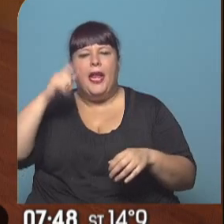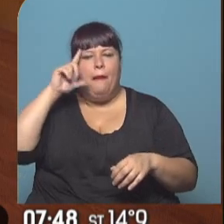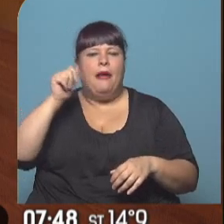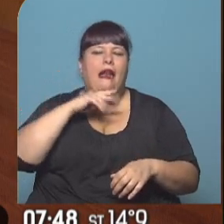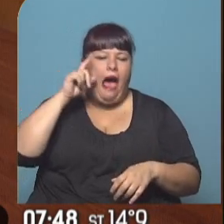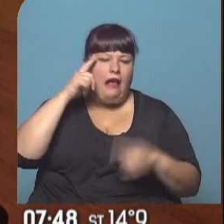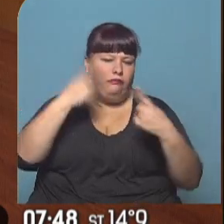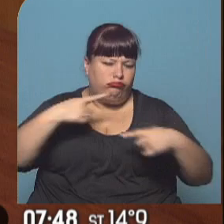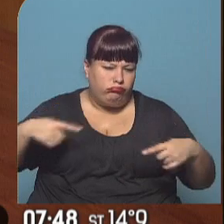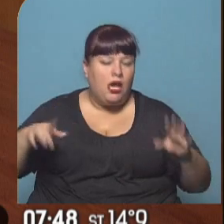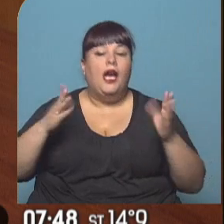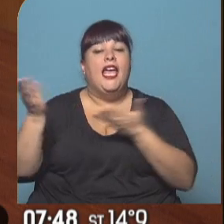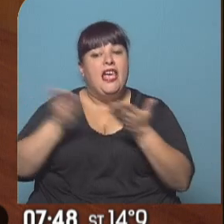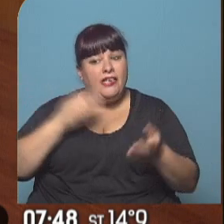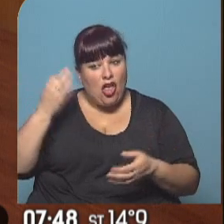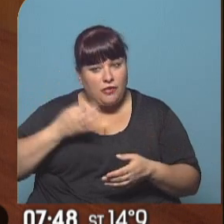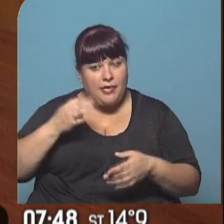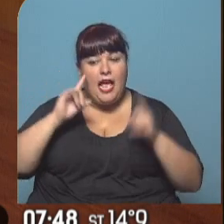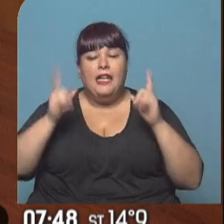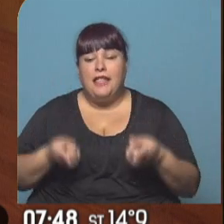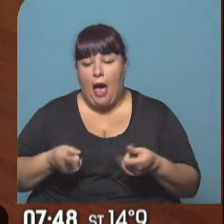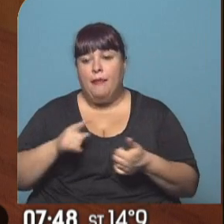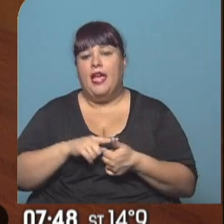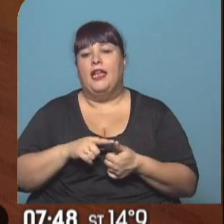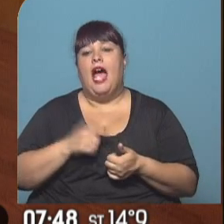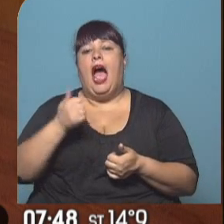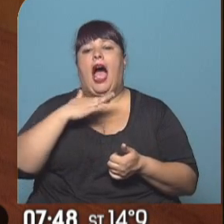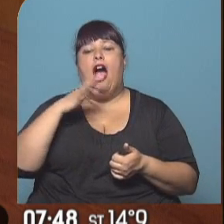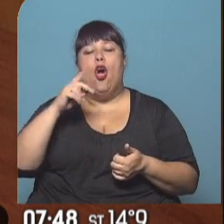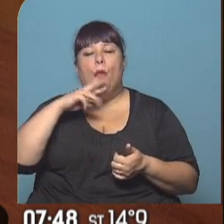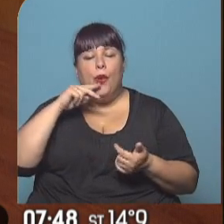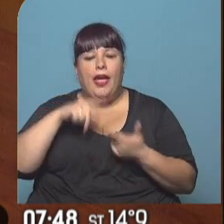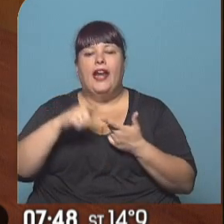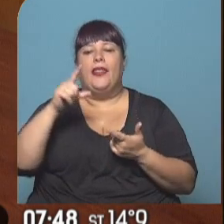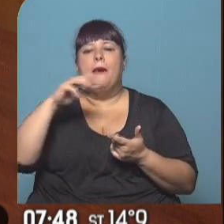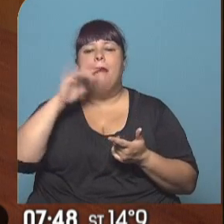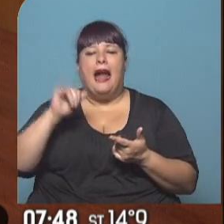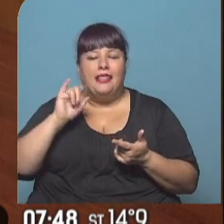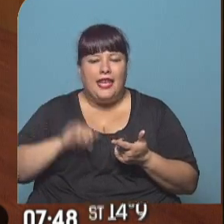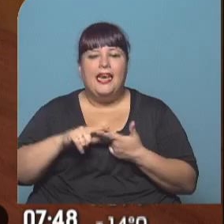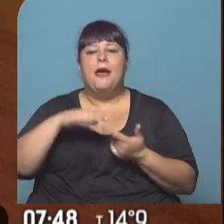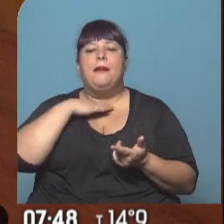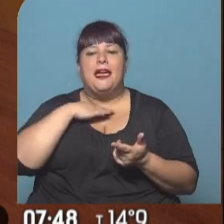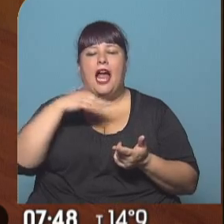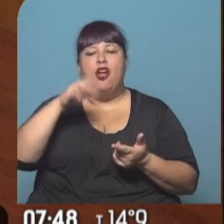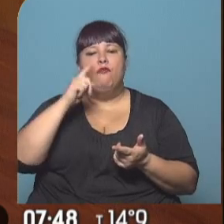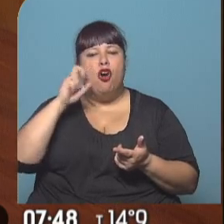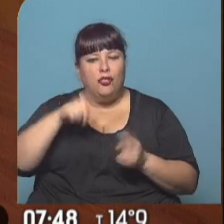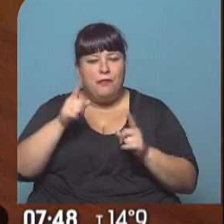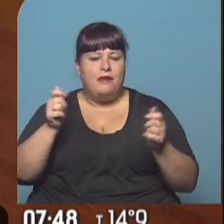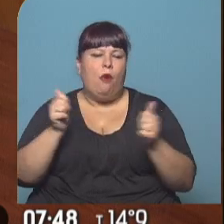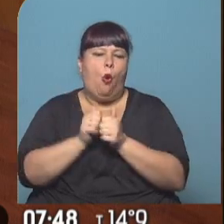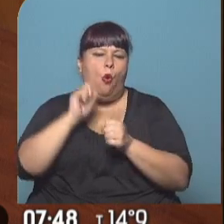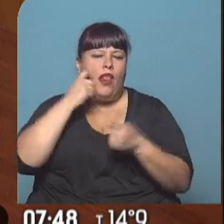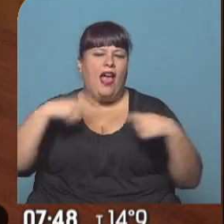otros. Con invitados de lujo, entre ellos podemos destacar a Afo Verde, a Andrés Ciro Martínez y a la mexicana Carla Morrison, con la cual hacen una